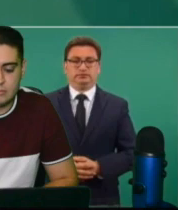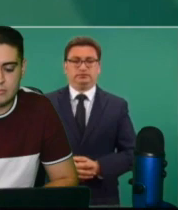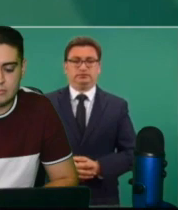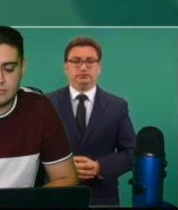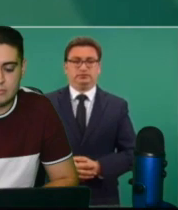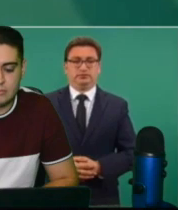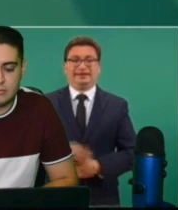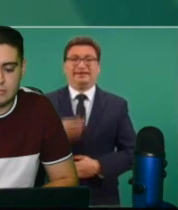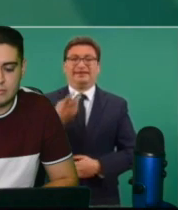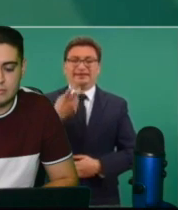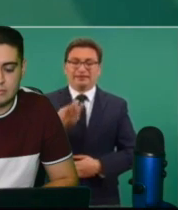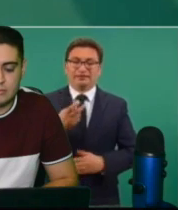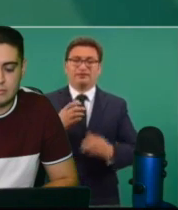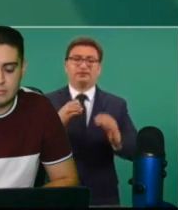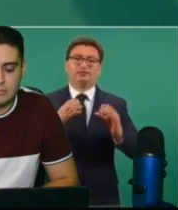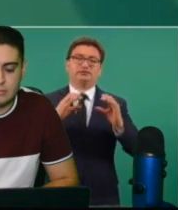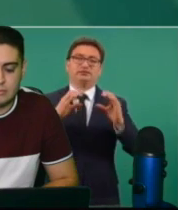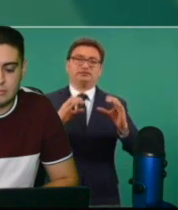Cuidar eso.